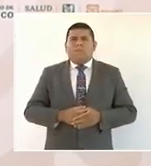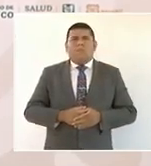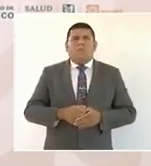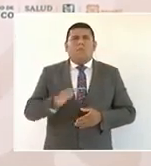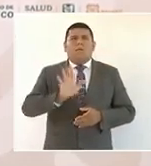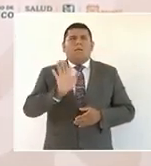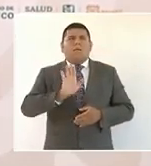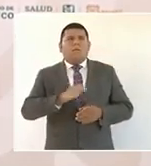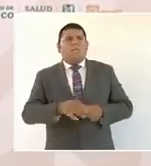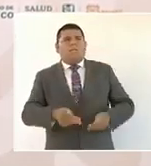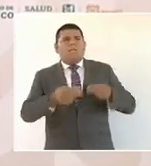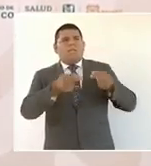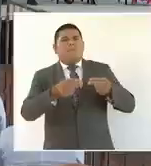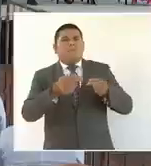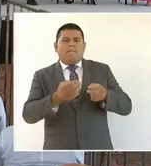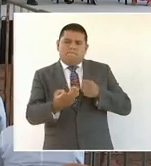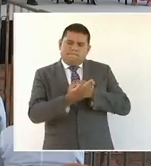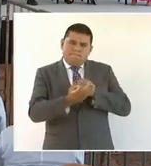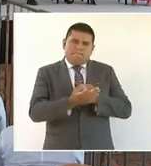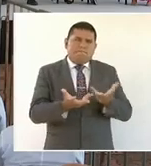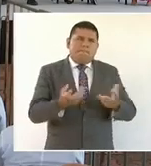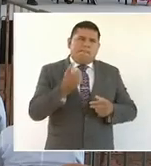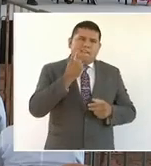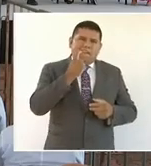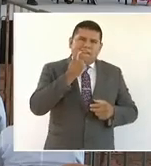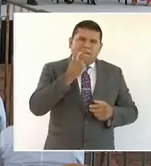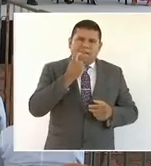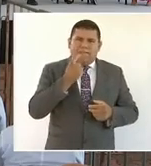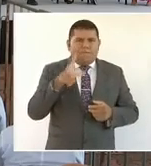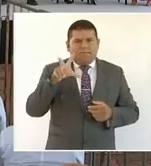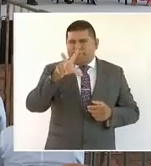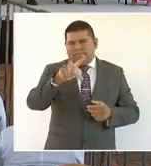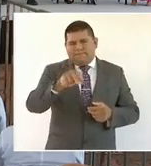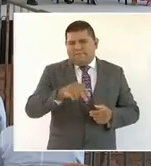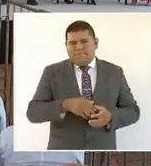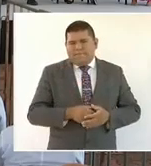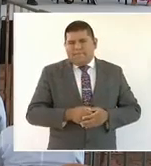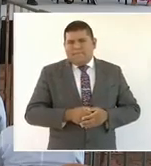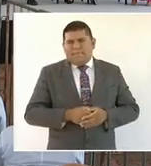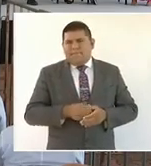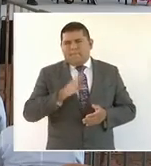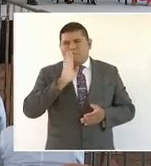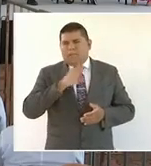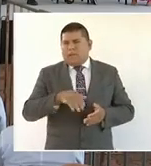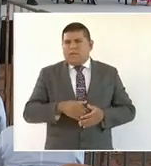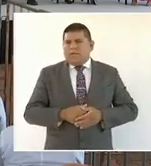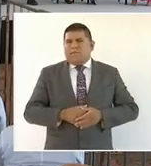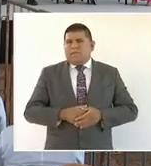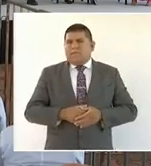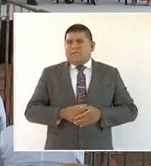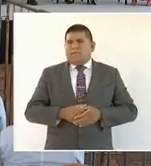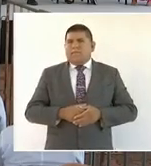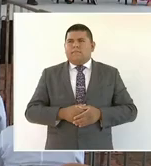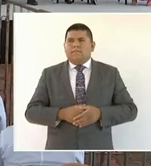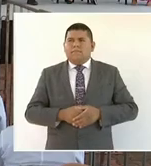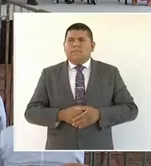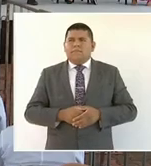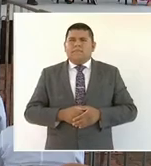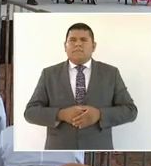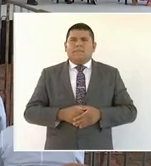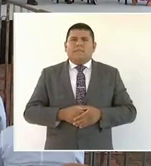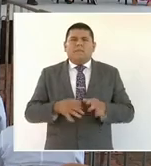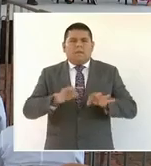mercantilista siendo médico o estando trabajando en el sector salud.